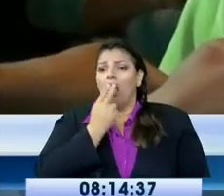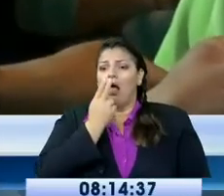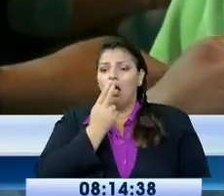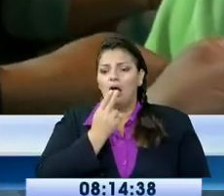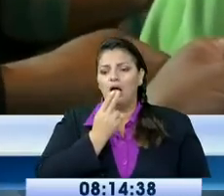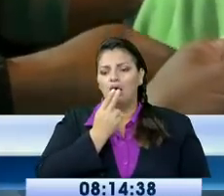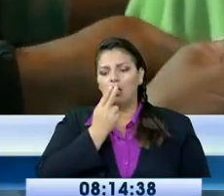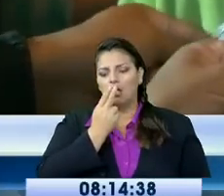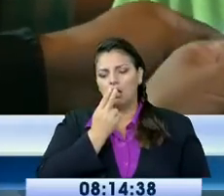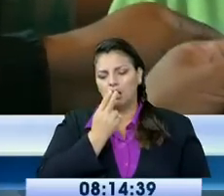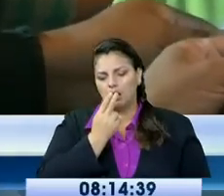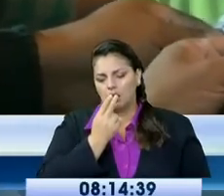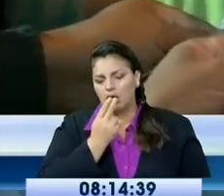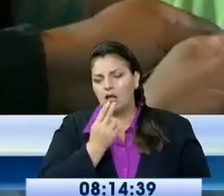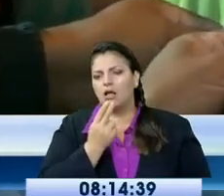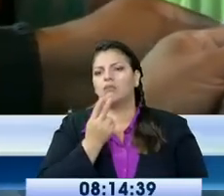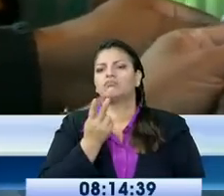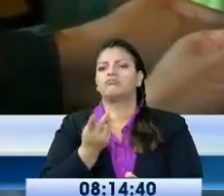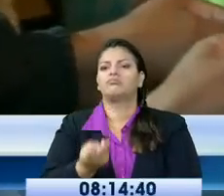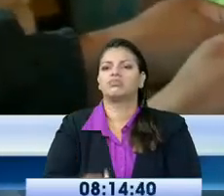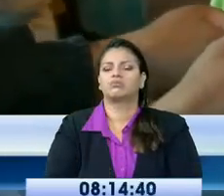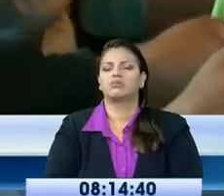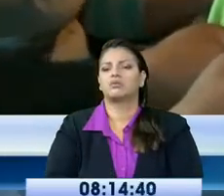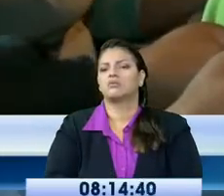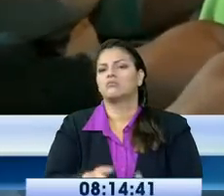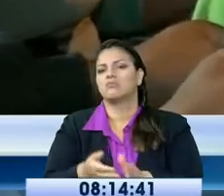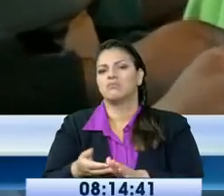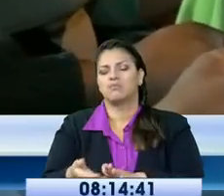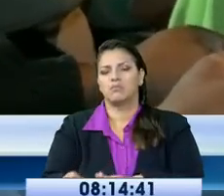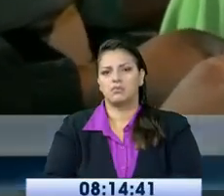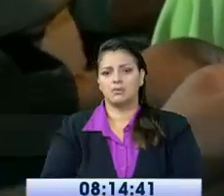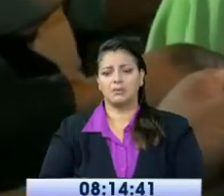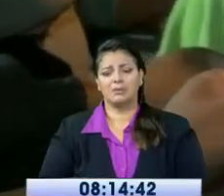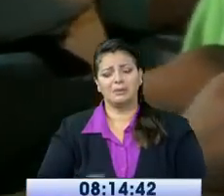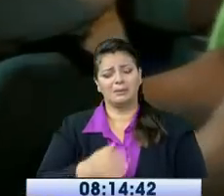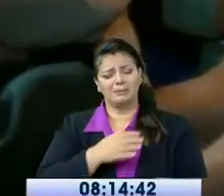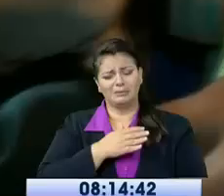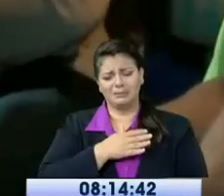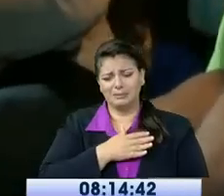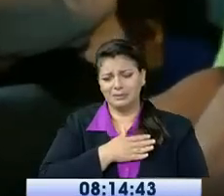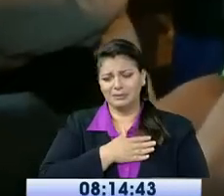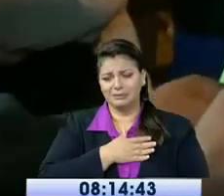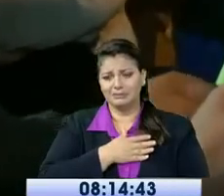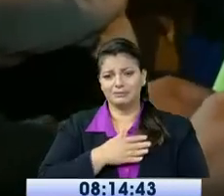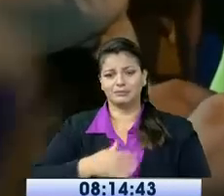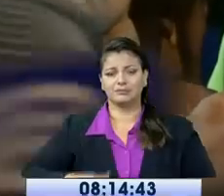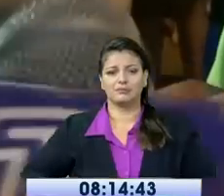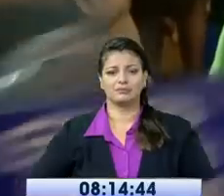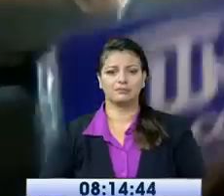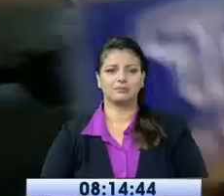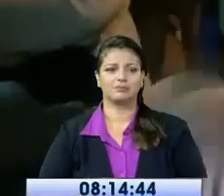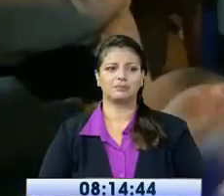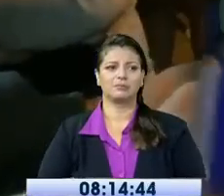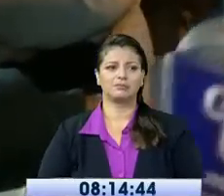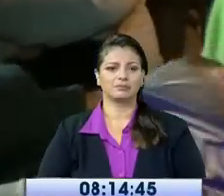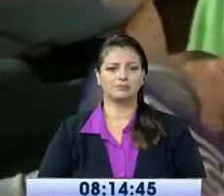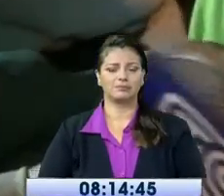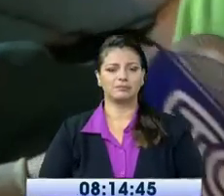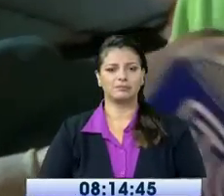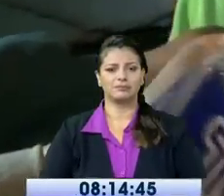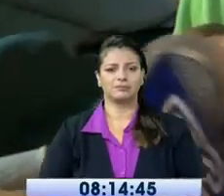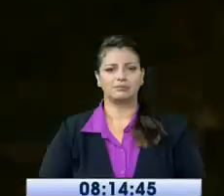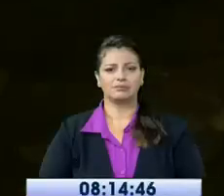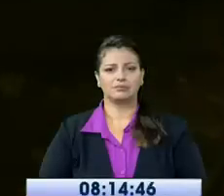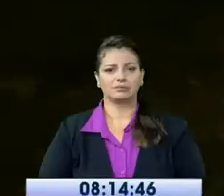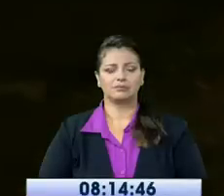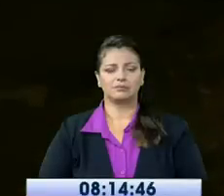ella respiraba así, a lo que ella fallece. Yo dije falleció porque mi casa se puso pesada y ella dejó de